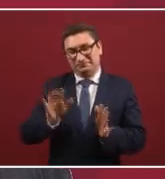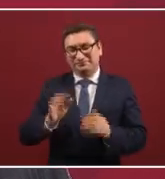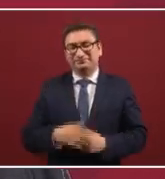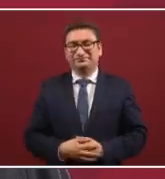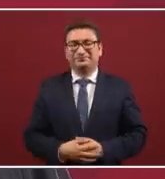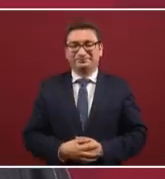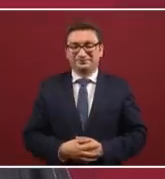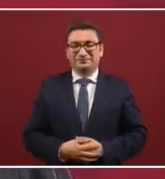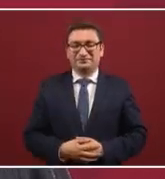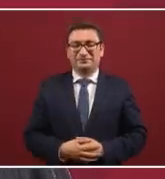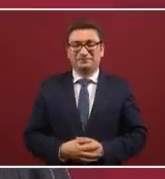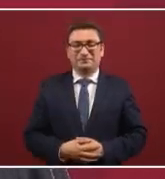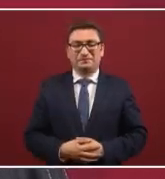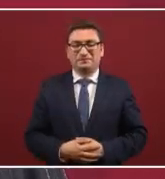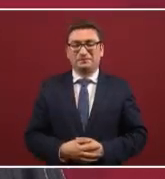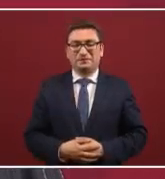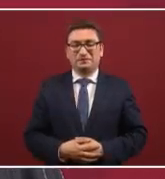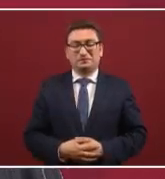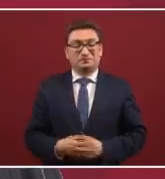Muy bien.